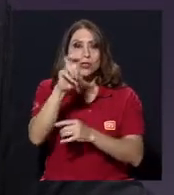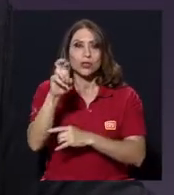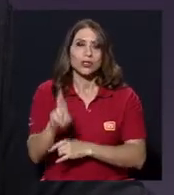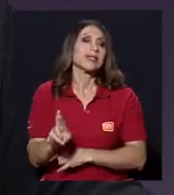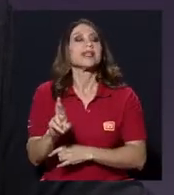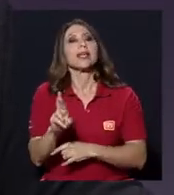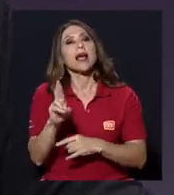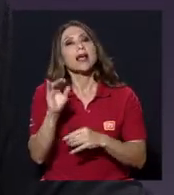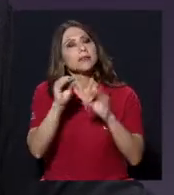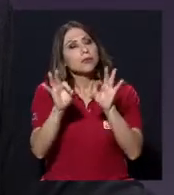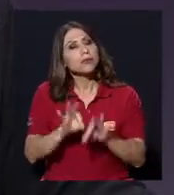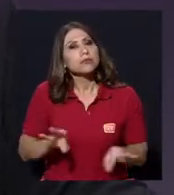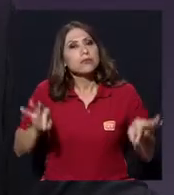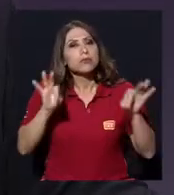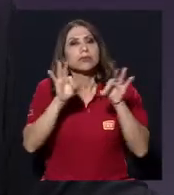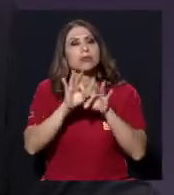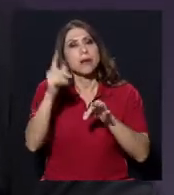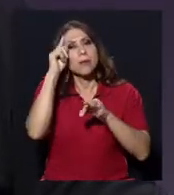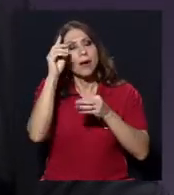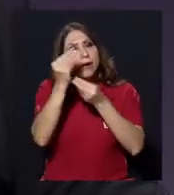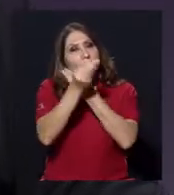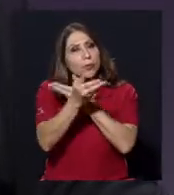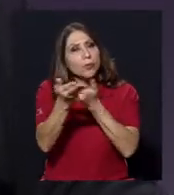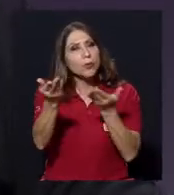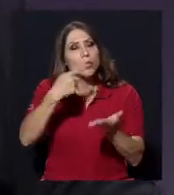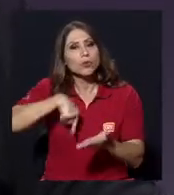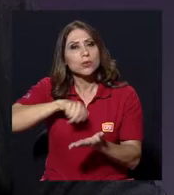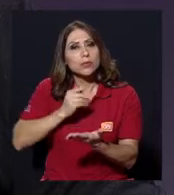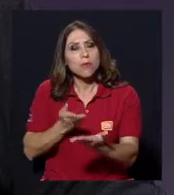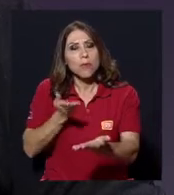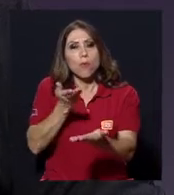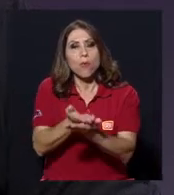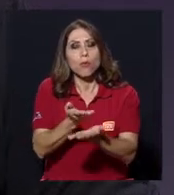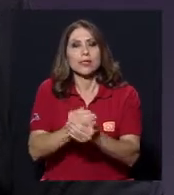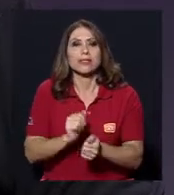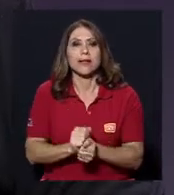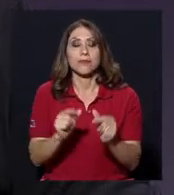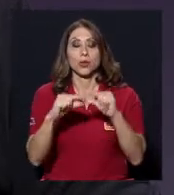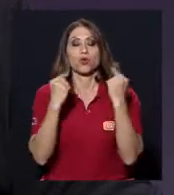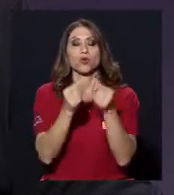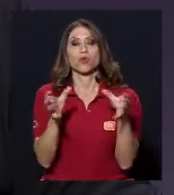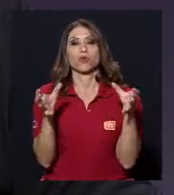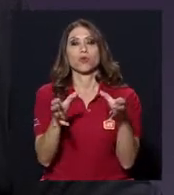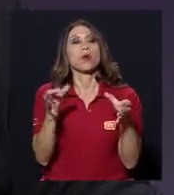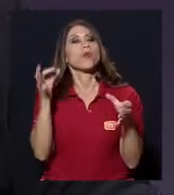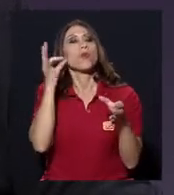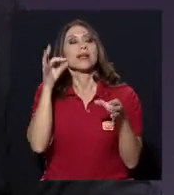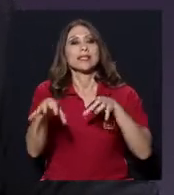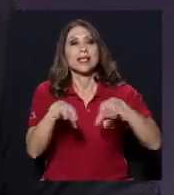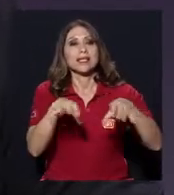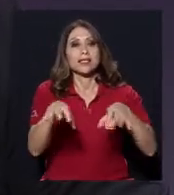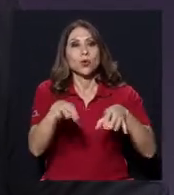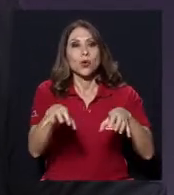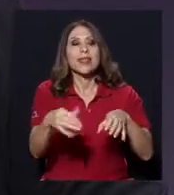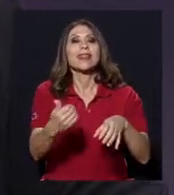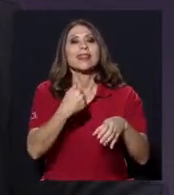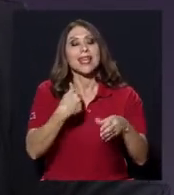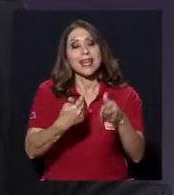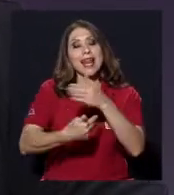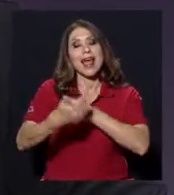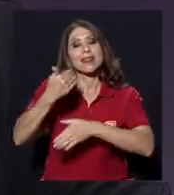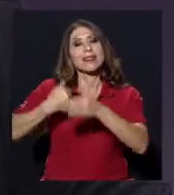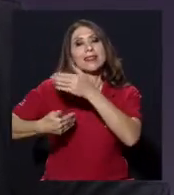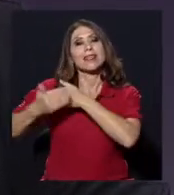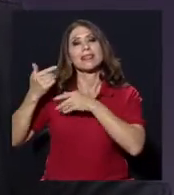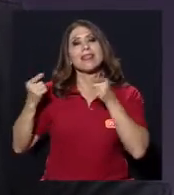claves para poder dar a conocer nuestra propuesta. Mujeres en Acción tiene el antecedente del manifiesto. El manifiesto